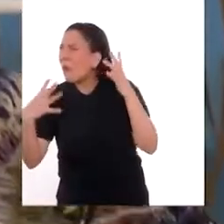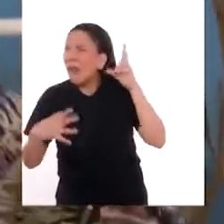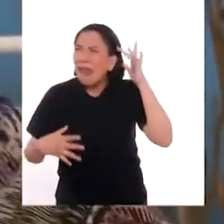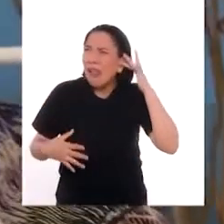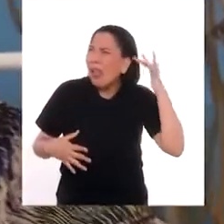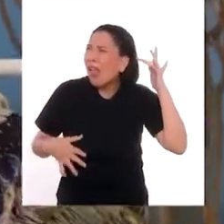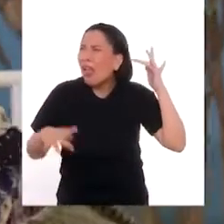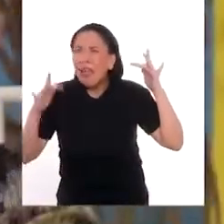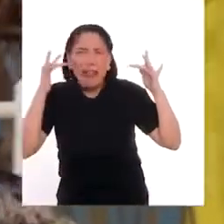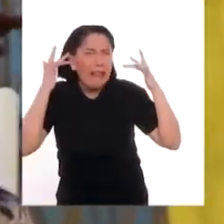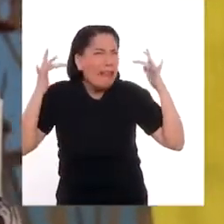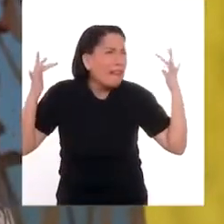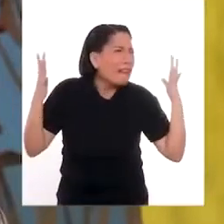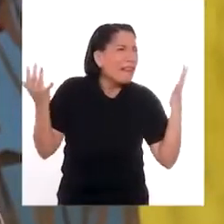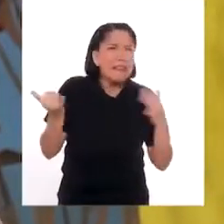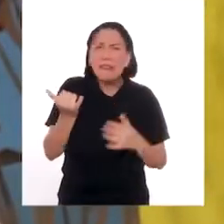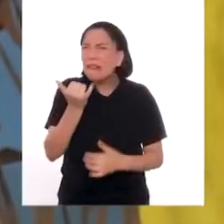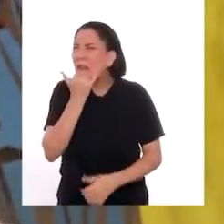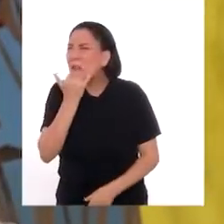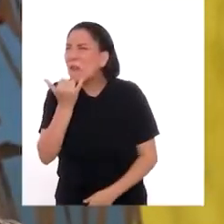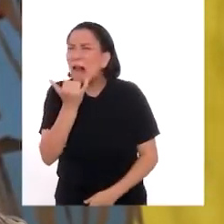¿Por qué hay tanta bulla?